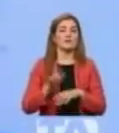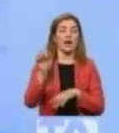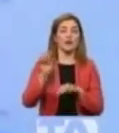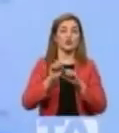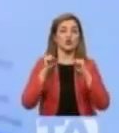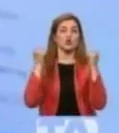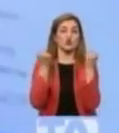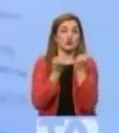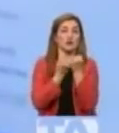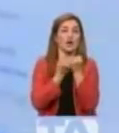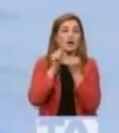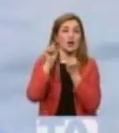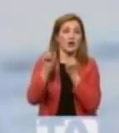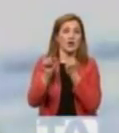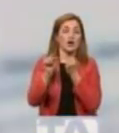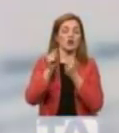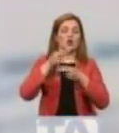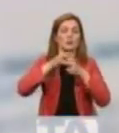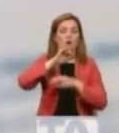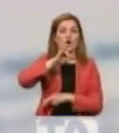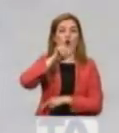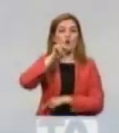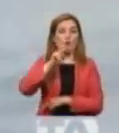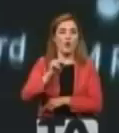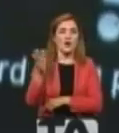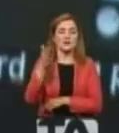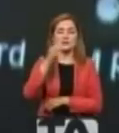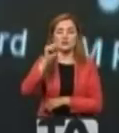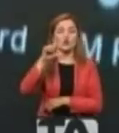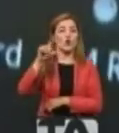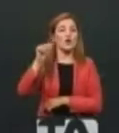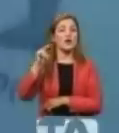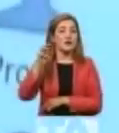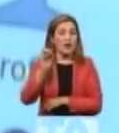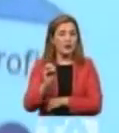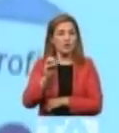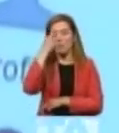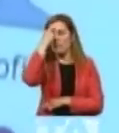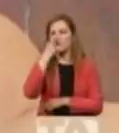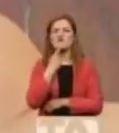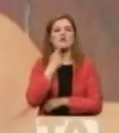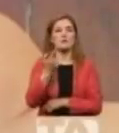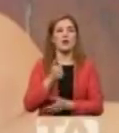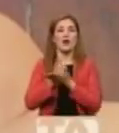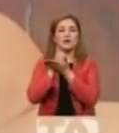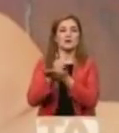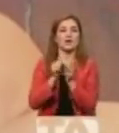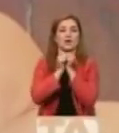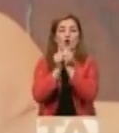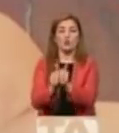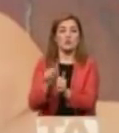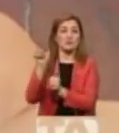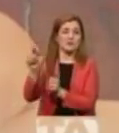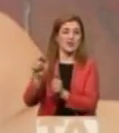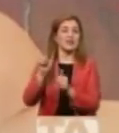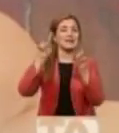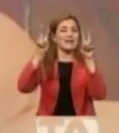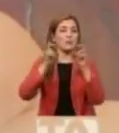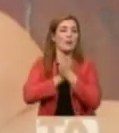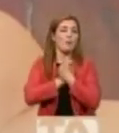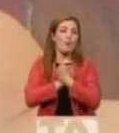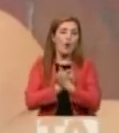hacía pasar como Juan Solano y, según la versión del ahora detenido, la idea de su perfil era para dar acompañamiento a la joven en